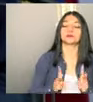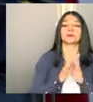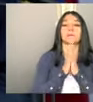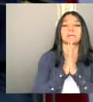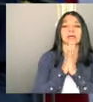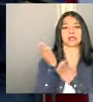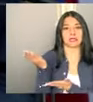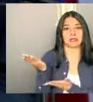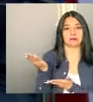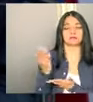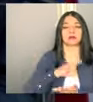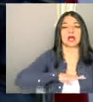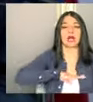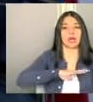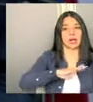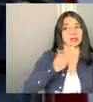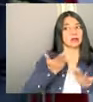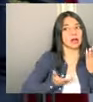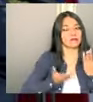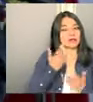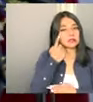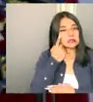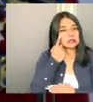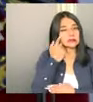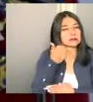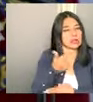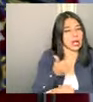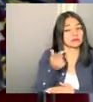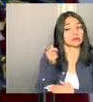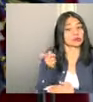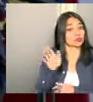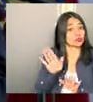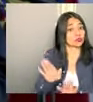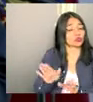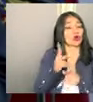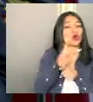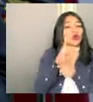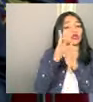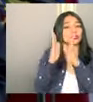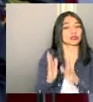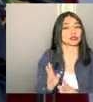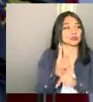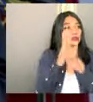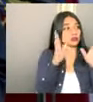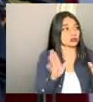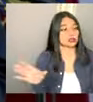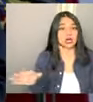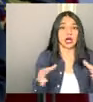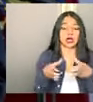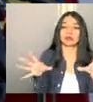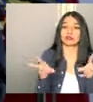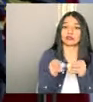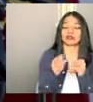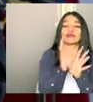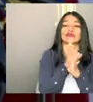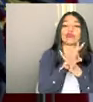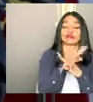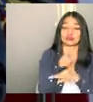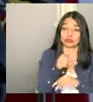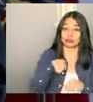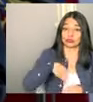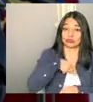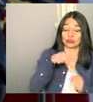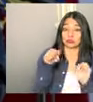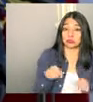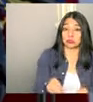saliente que, si vemos prudente, tanto él con los concejales en este momento en funciones, como nosotros, poder tener